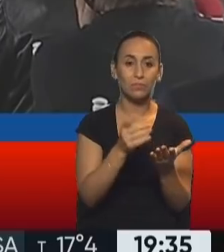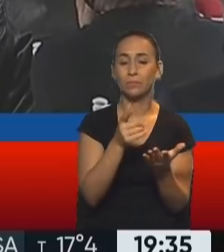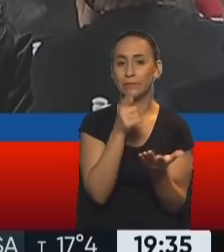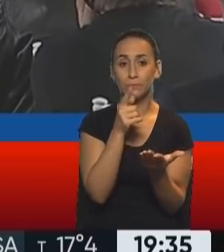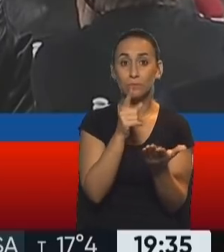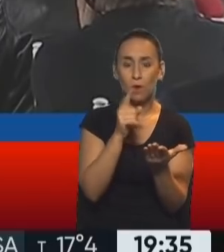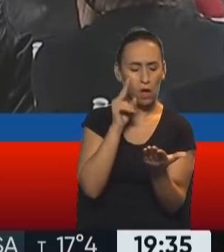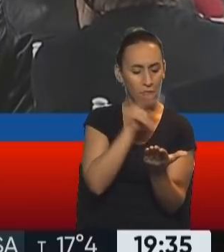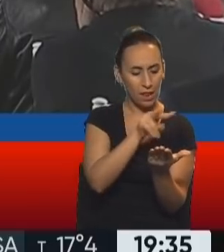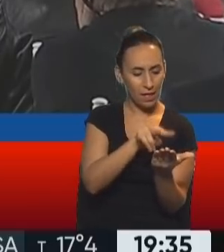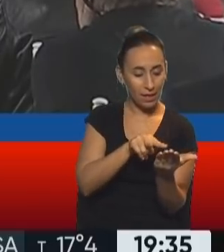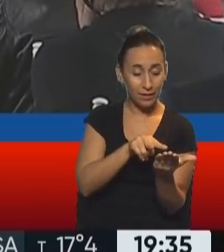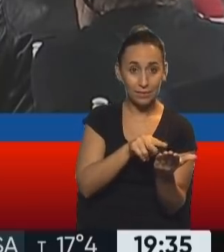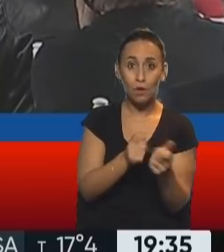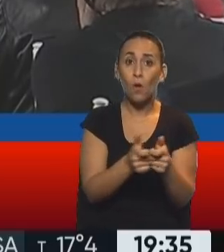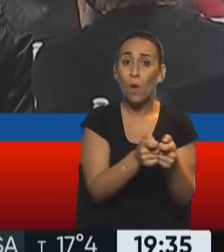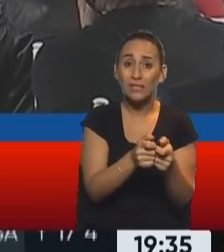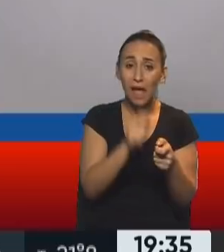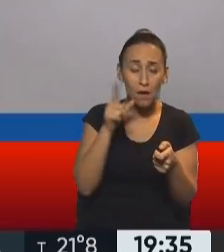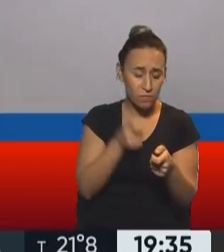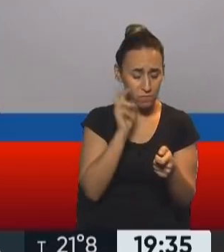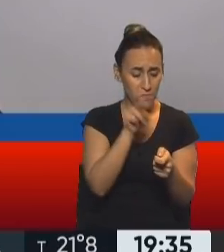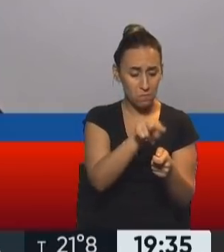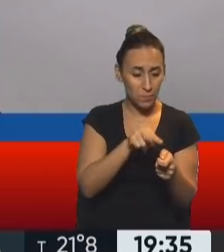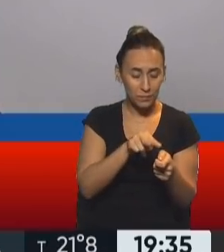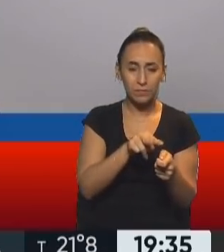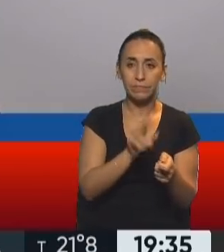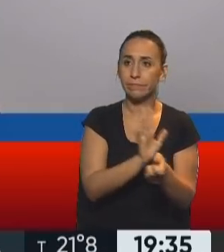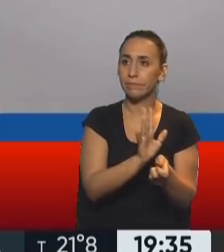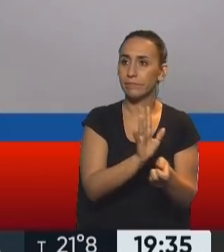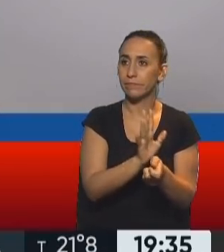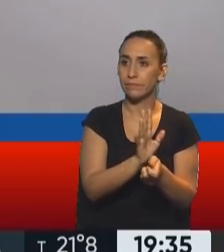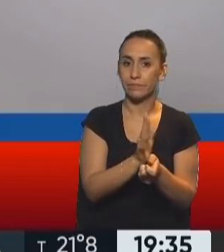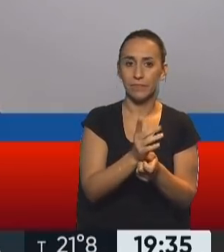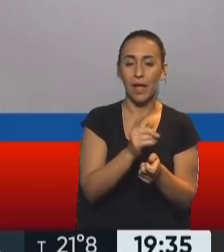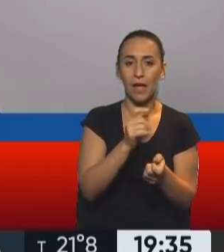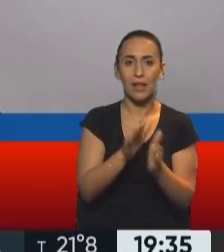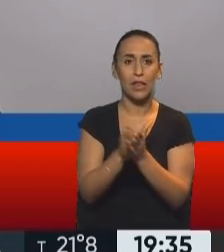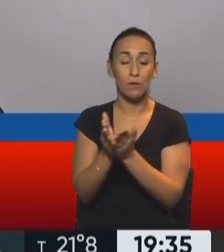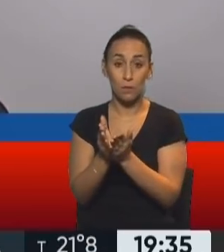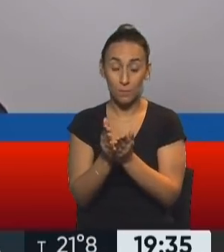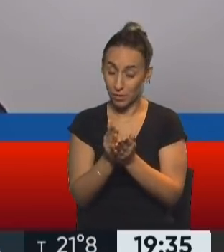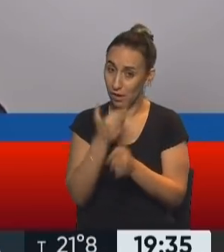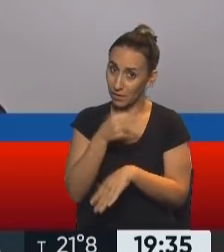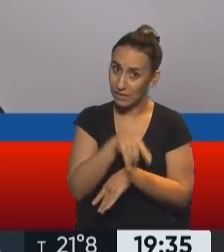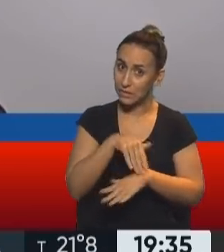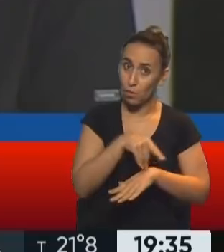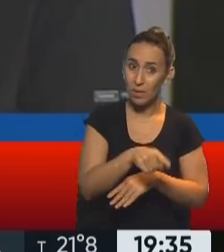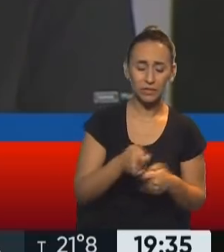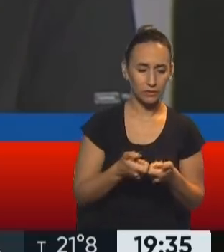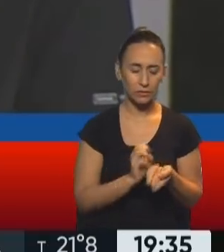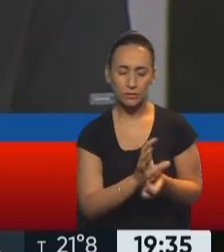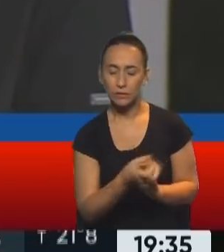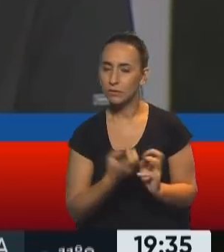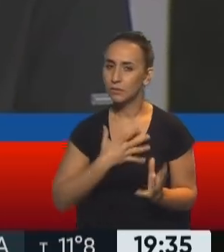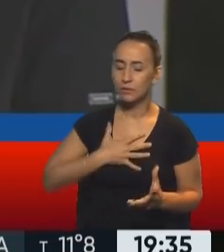un libro, pero en el momento que los escribíamos, era un momento tortuoso, era un momento horrible, muy feo,